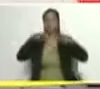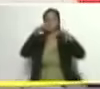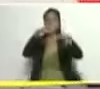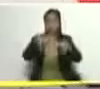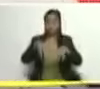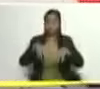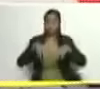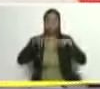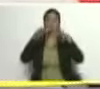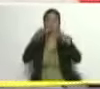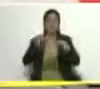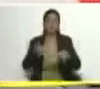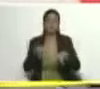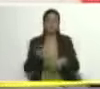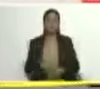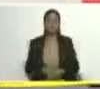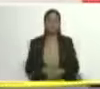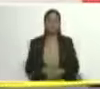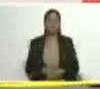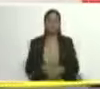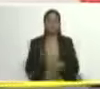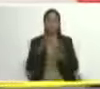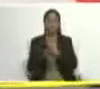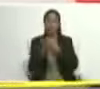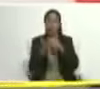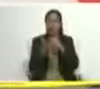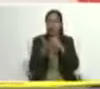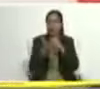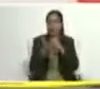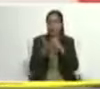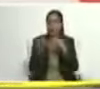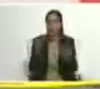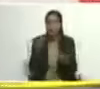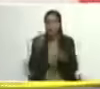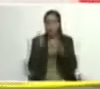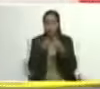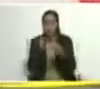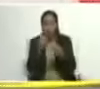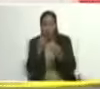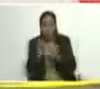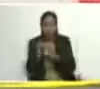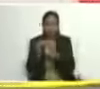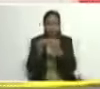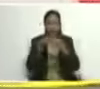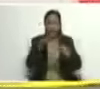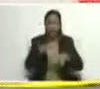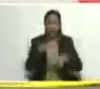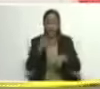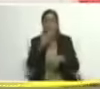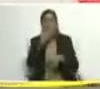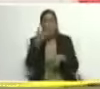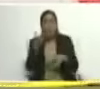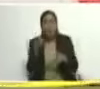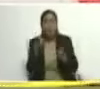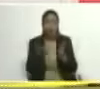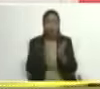de las aplicaciones científicas y técnicas para mejorar las capacidades productivas de nuestros